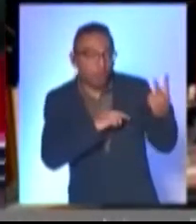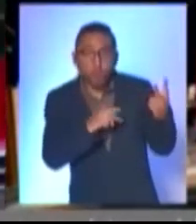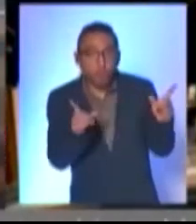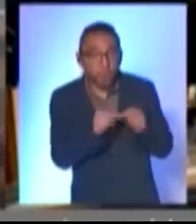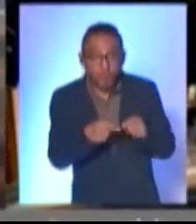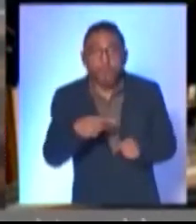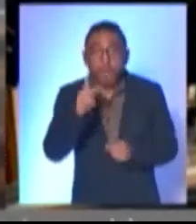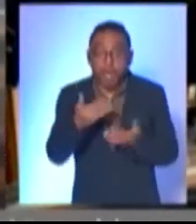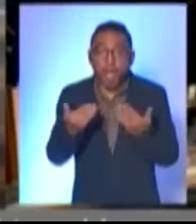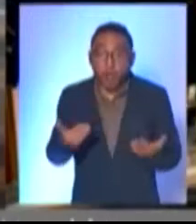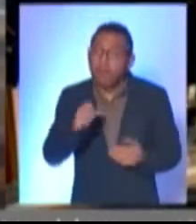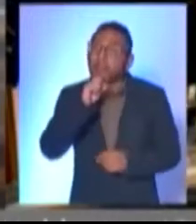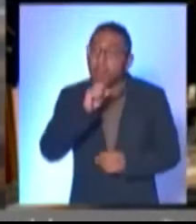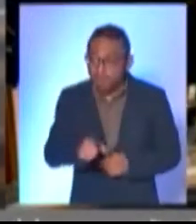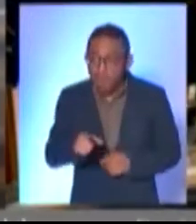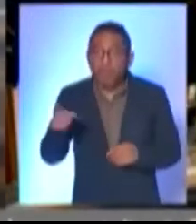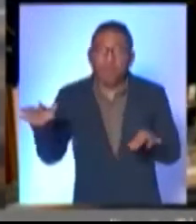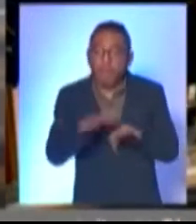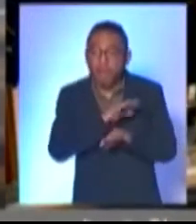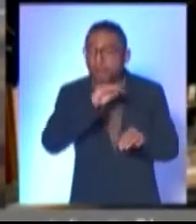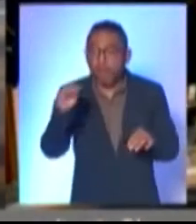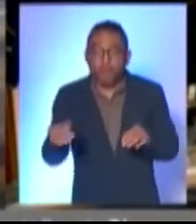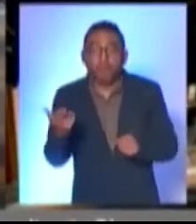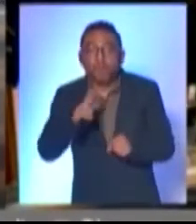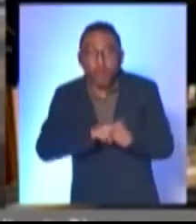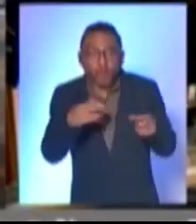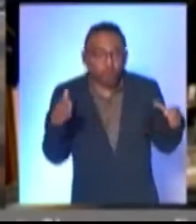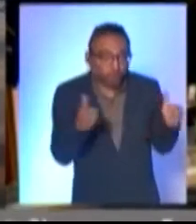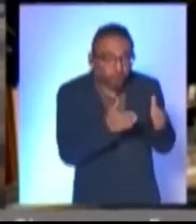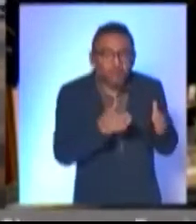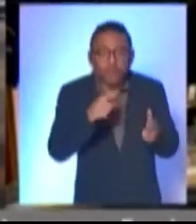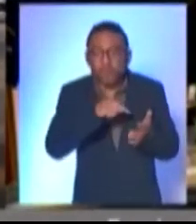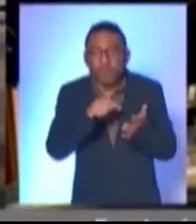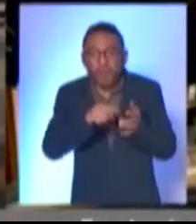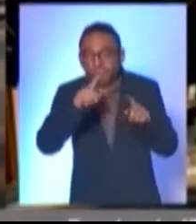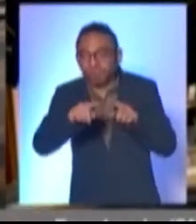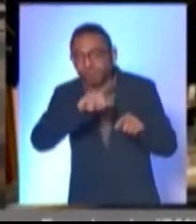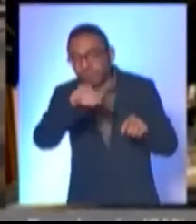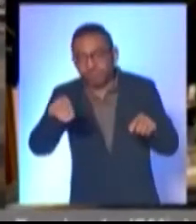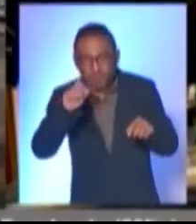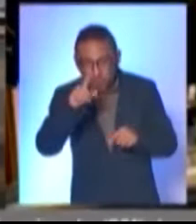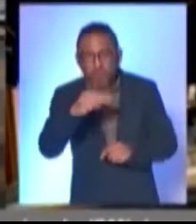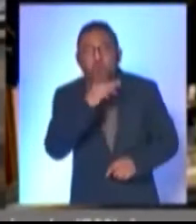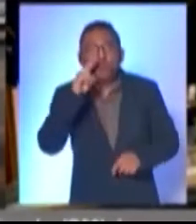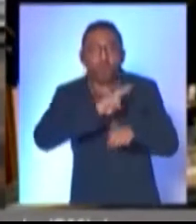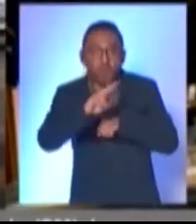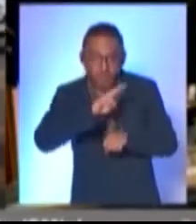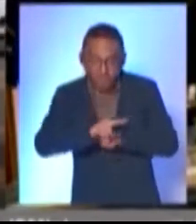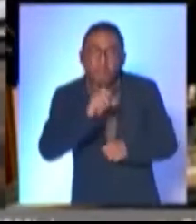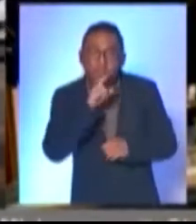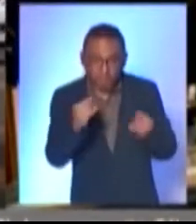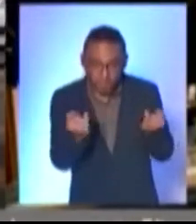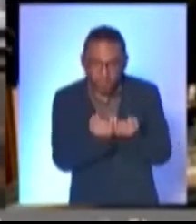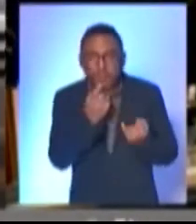recientemente han recibido a pacientes que han sido trasladados de clínicas pequeñas que se ubican en diferentes puntos del municipio y la región de Uruapan. Asimismo,